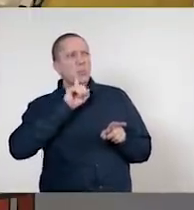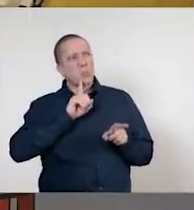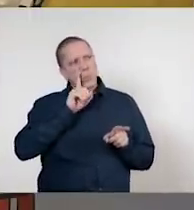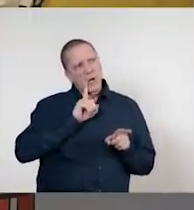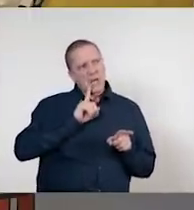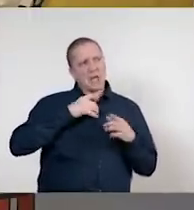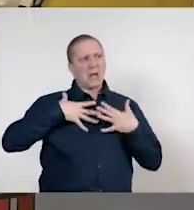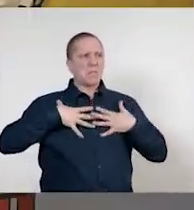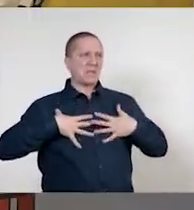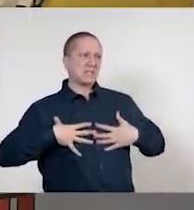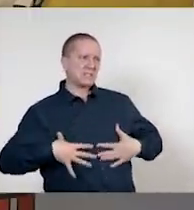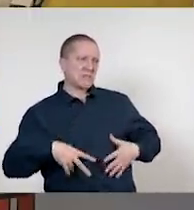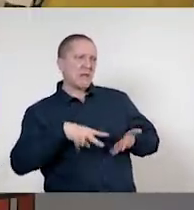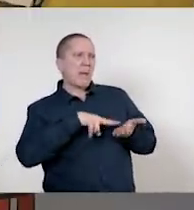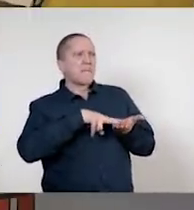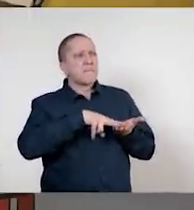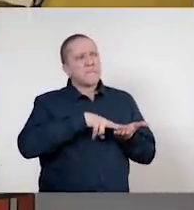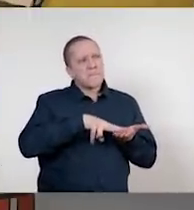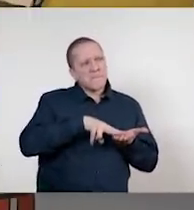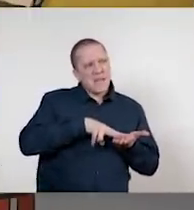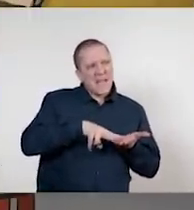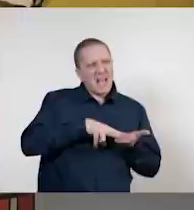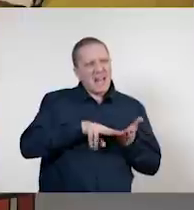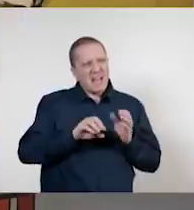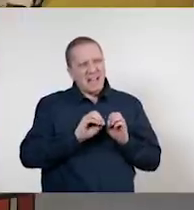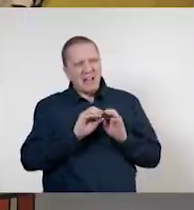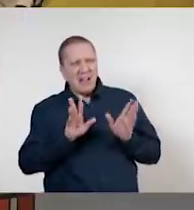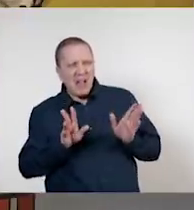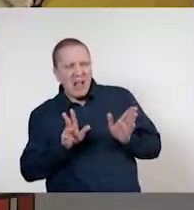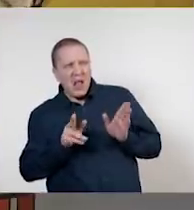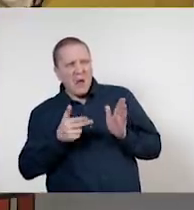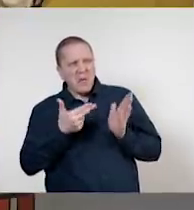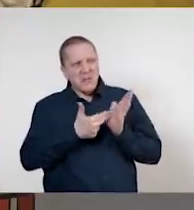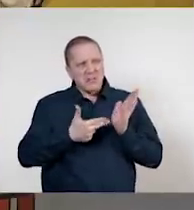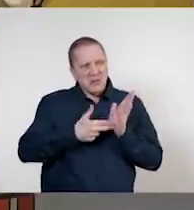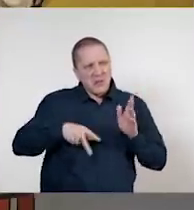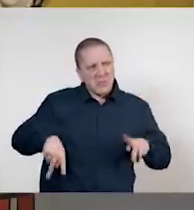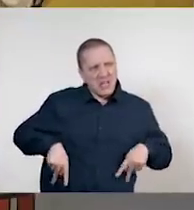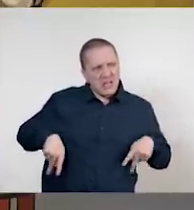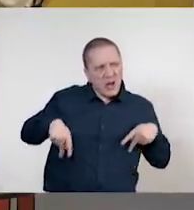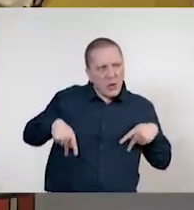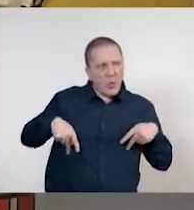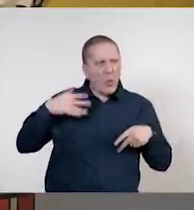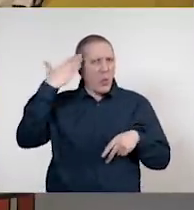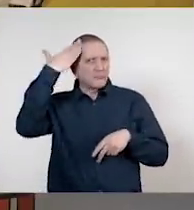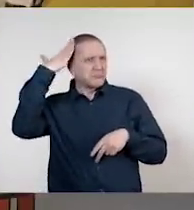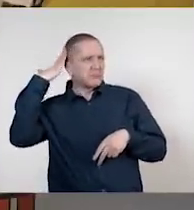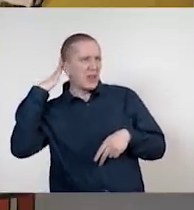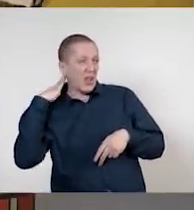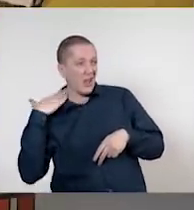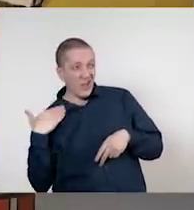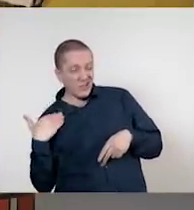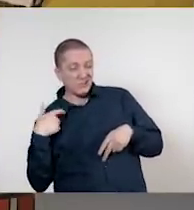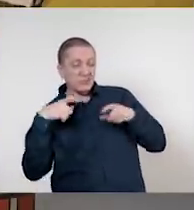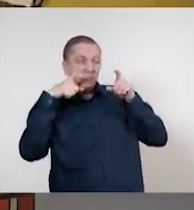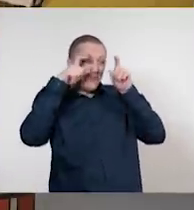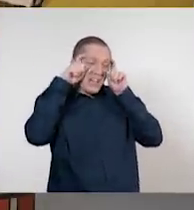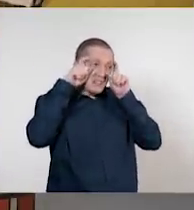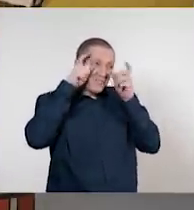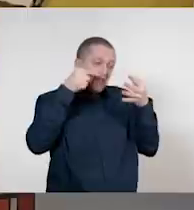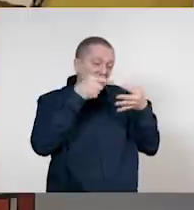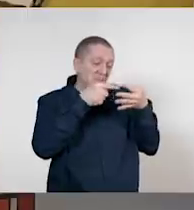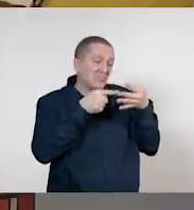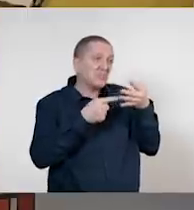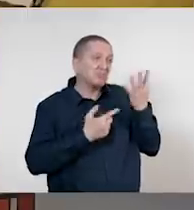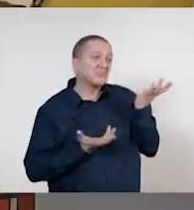está vestida con una blusa verde, pistache, unos jeans, cabello lacio,